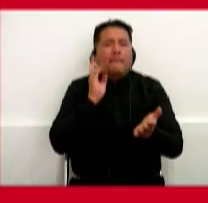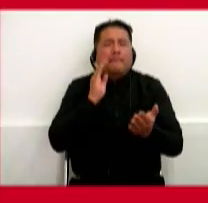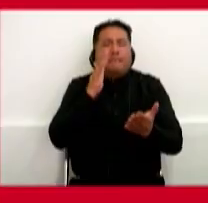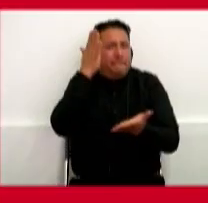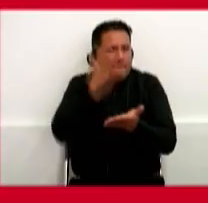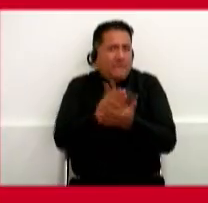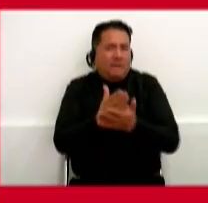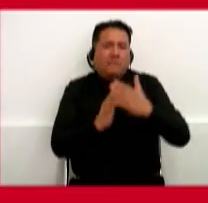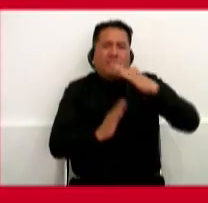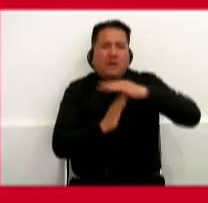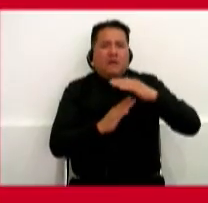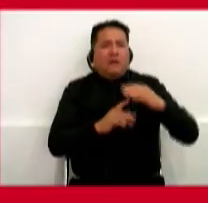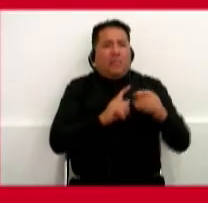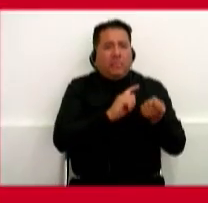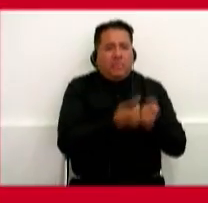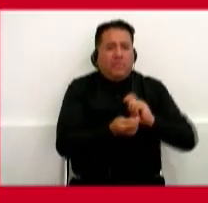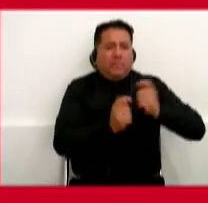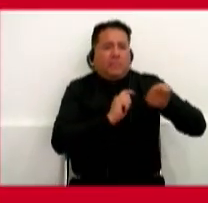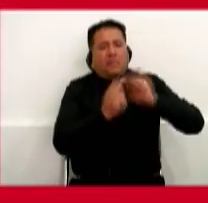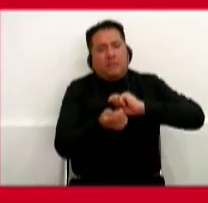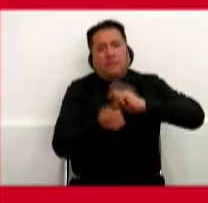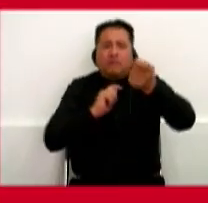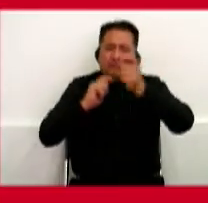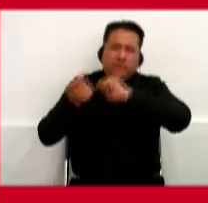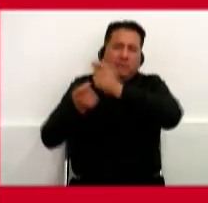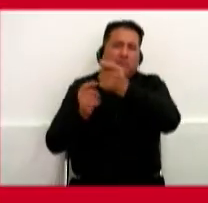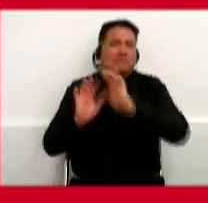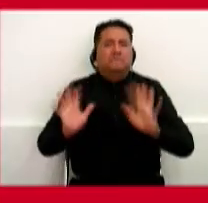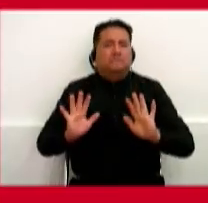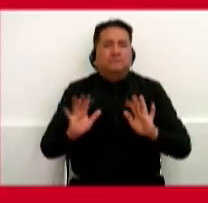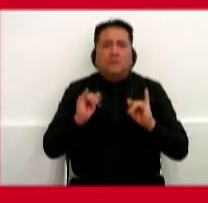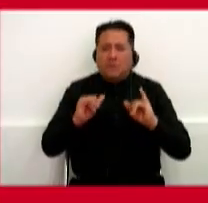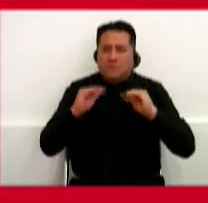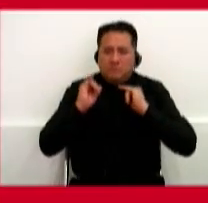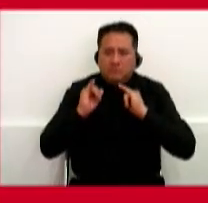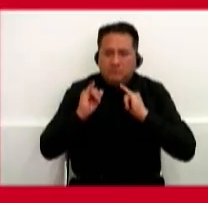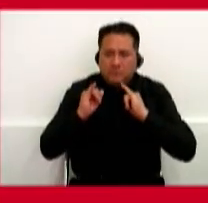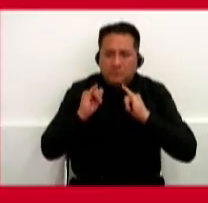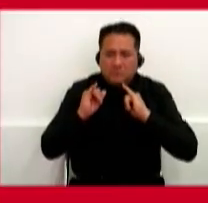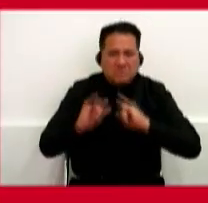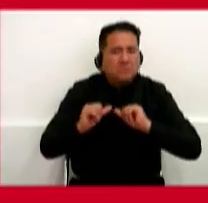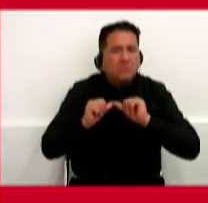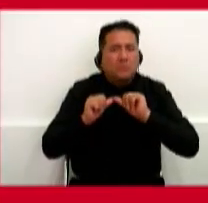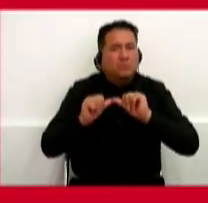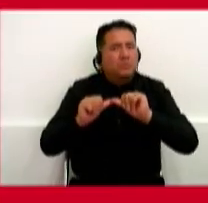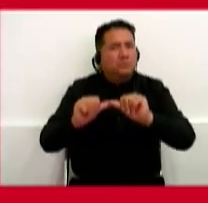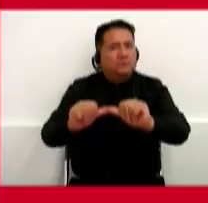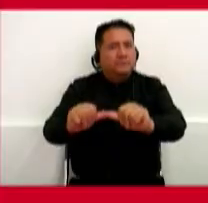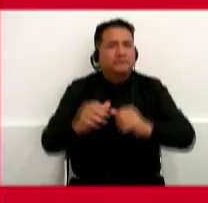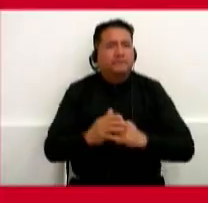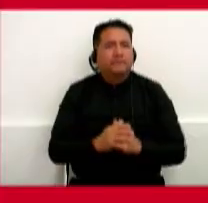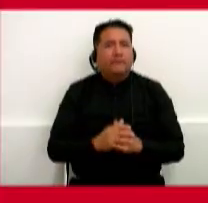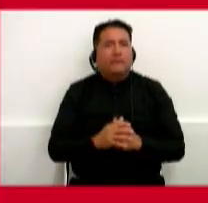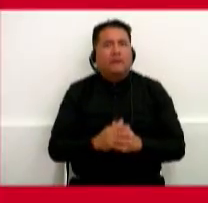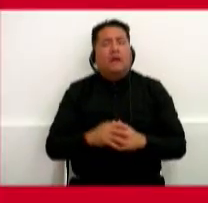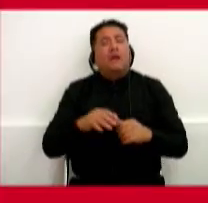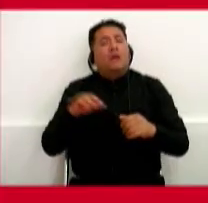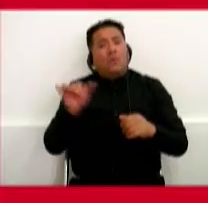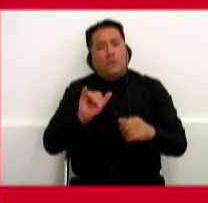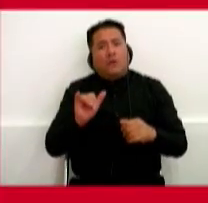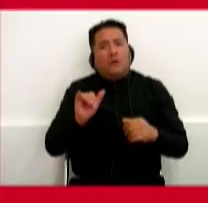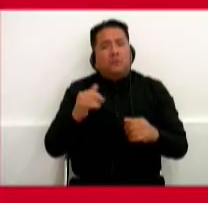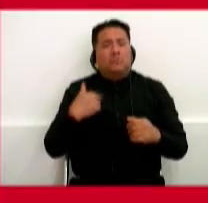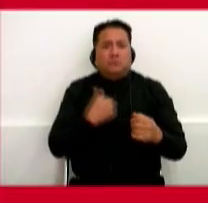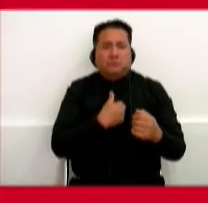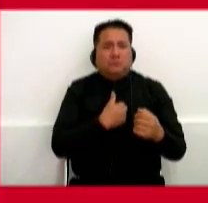payload, sino en tiempos de carguillo, en números de pases. Pero también somos conscientes de que las disciplinas operativas llegan